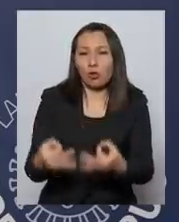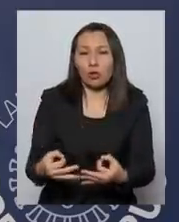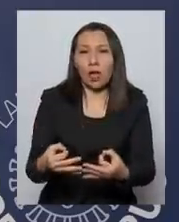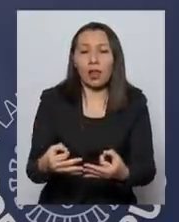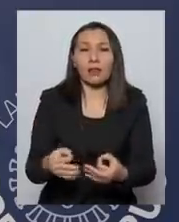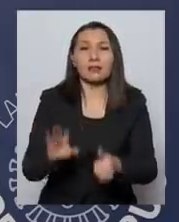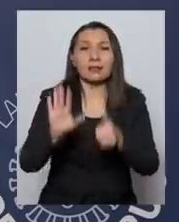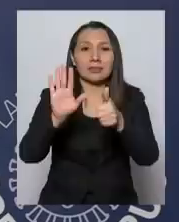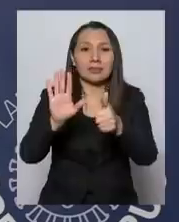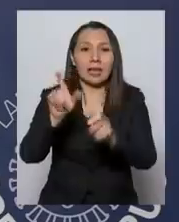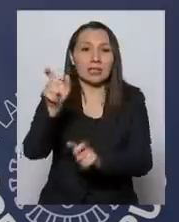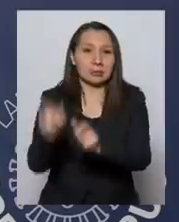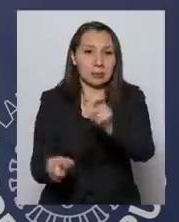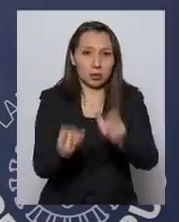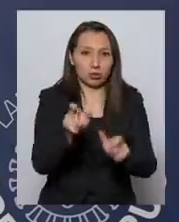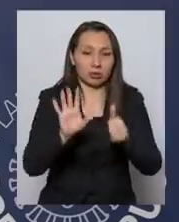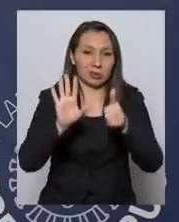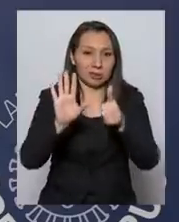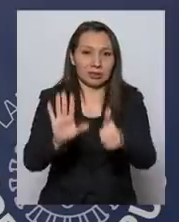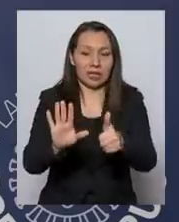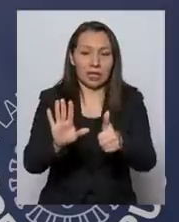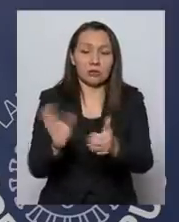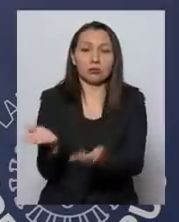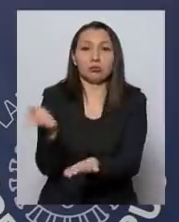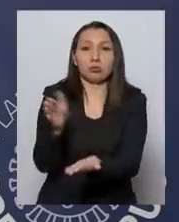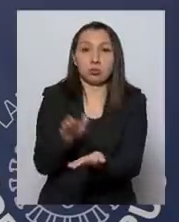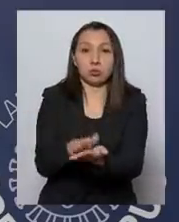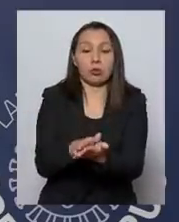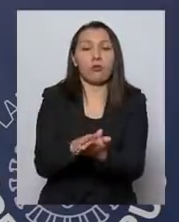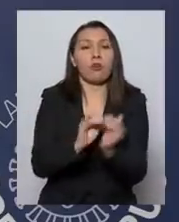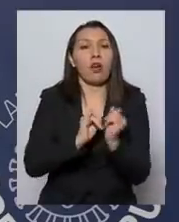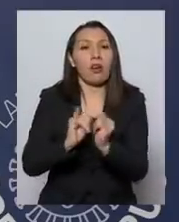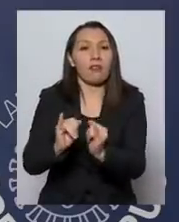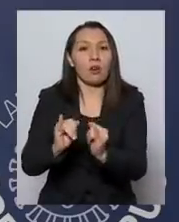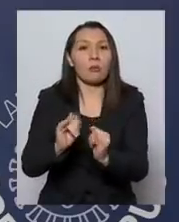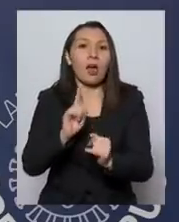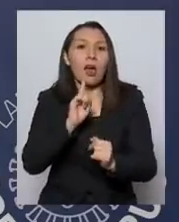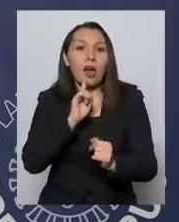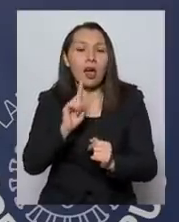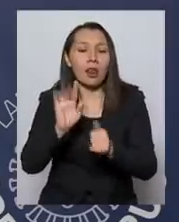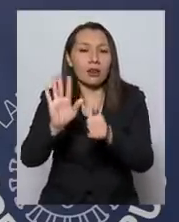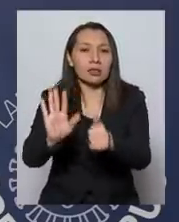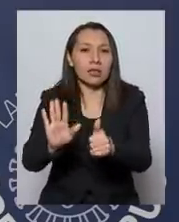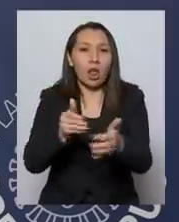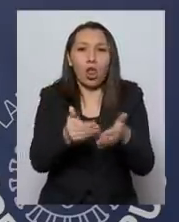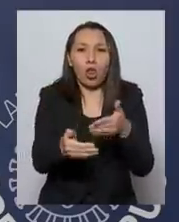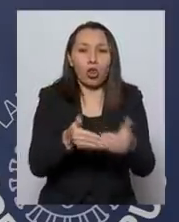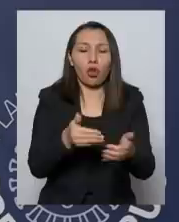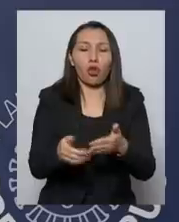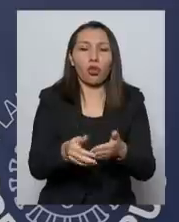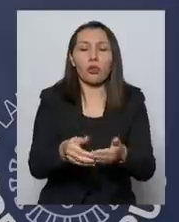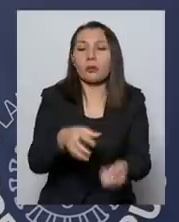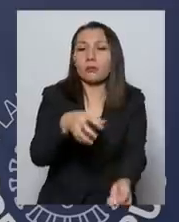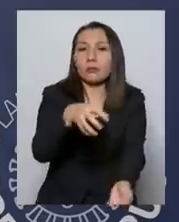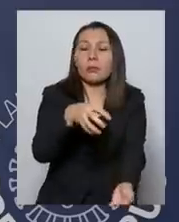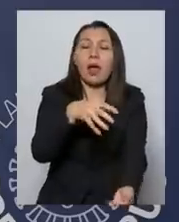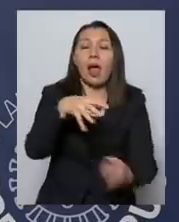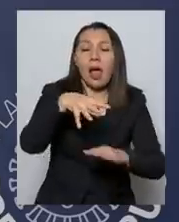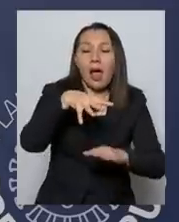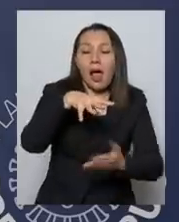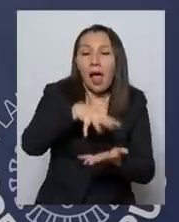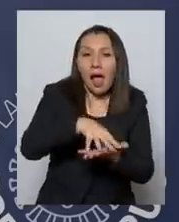a 6 pacientes, que entro en detalle, son de la región de